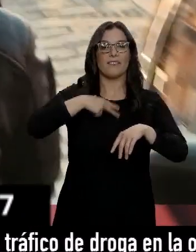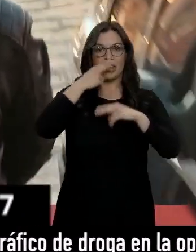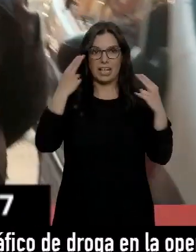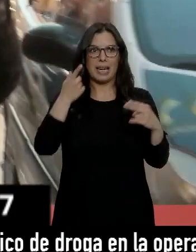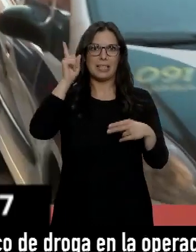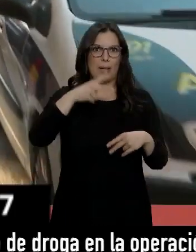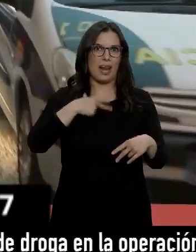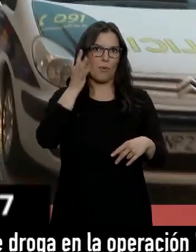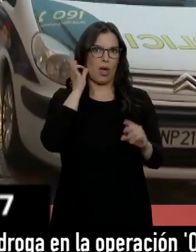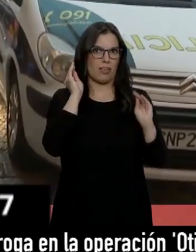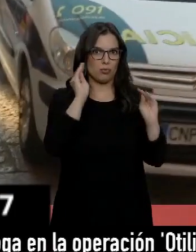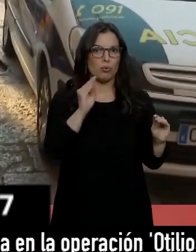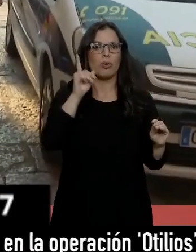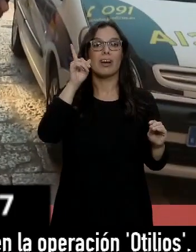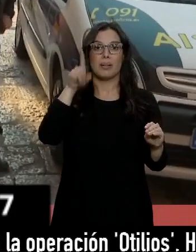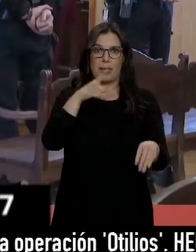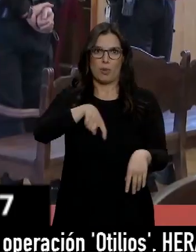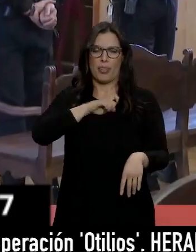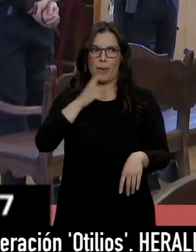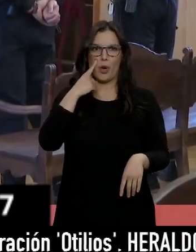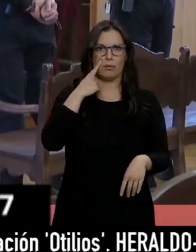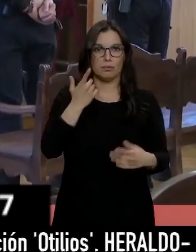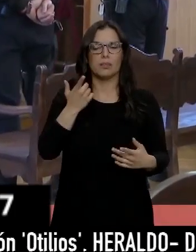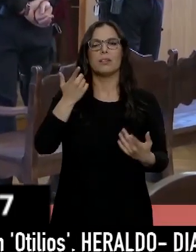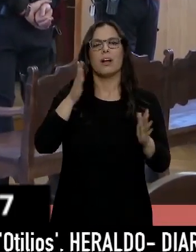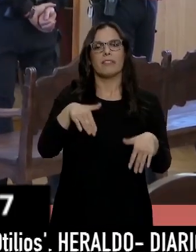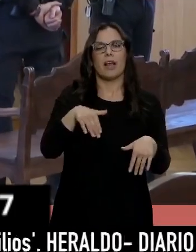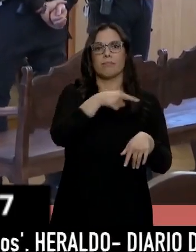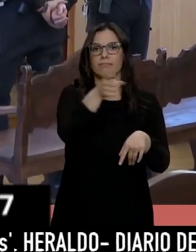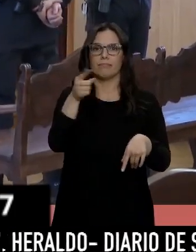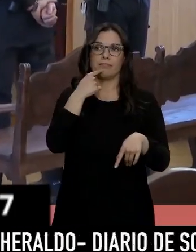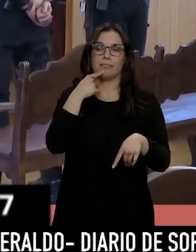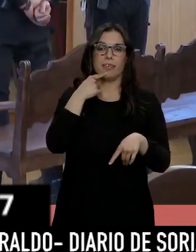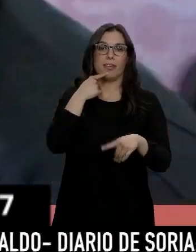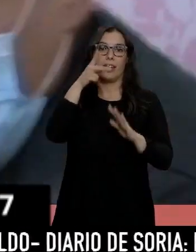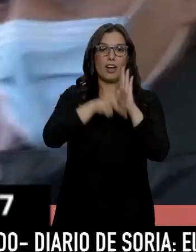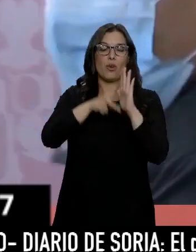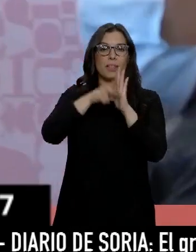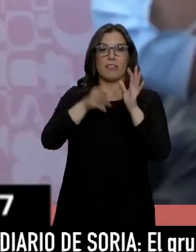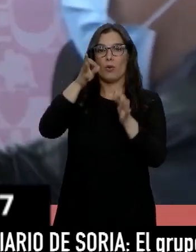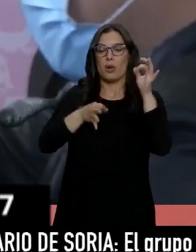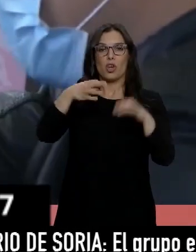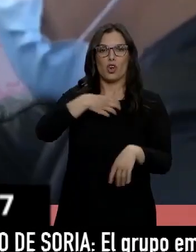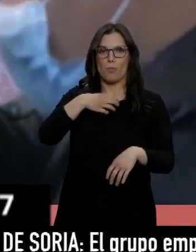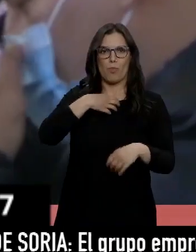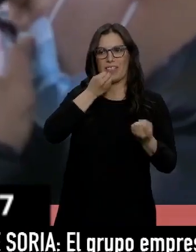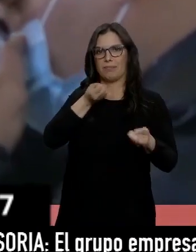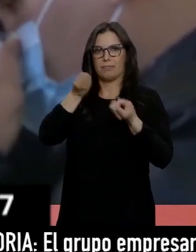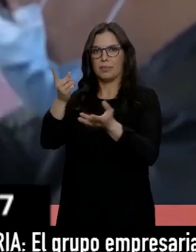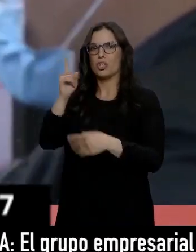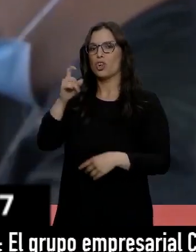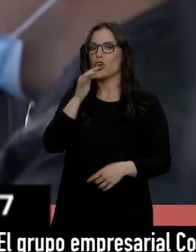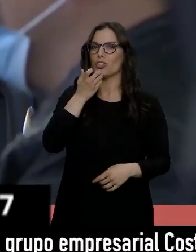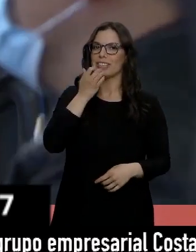que ha tenido incluso que intervenir la policía, las partes le han recordado que eso no lo recoge el ordenamiento jurídico, solo puede hablar en el turno